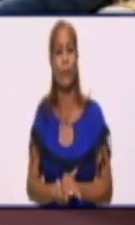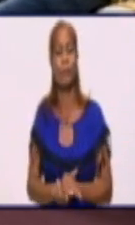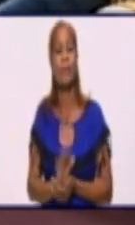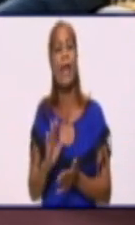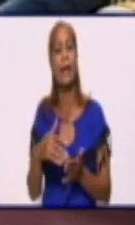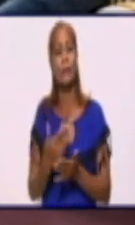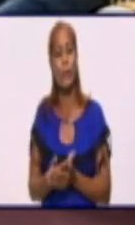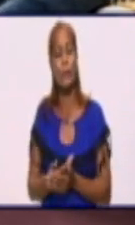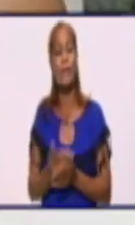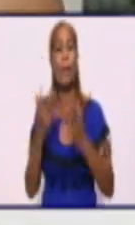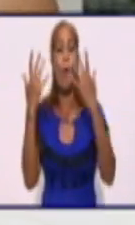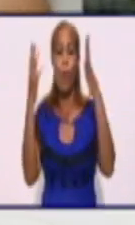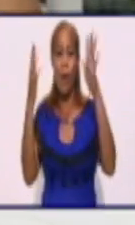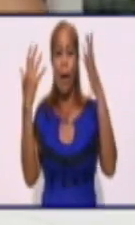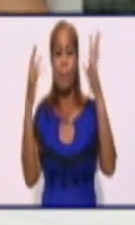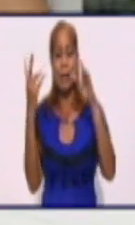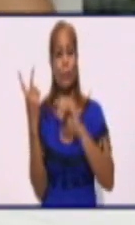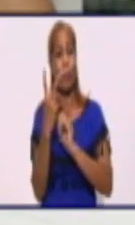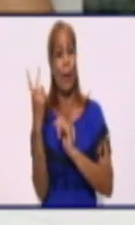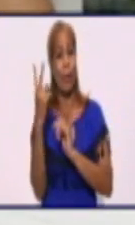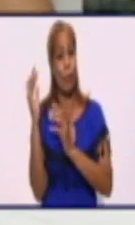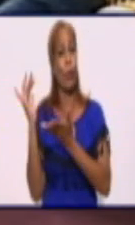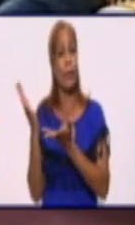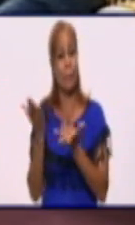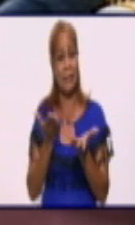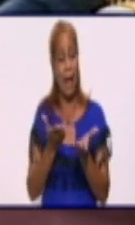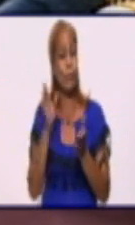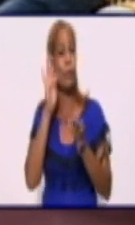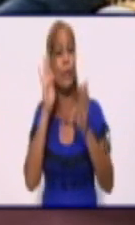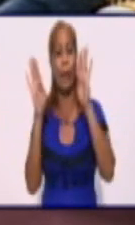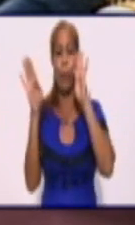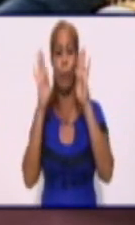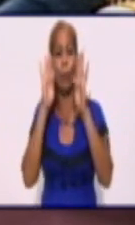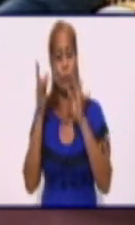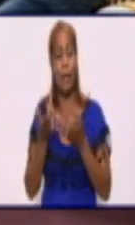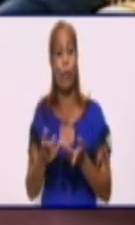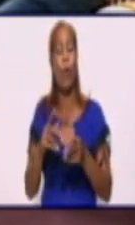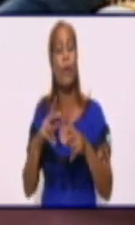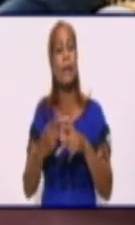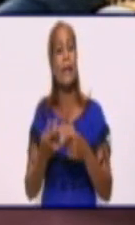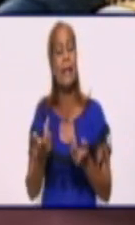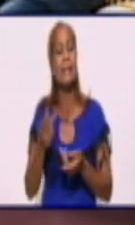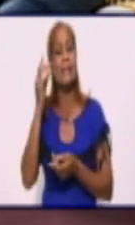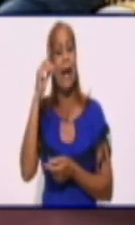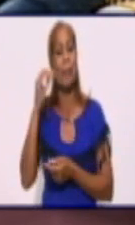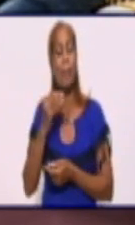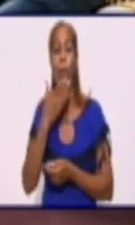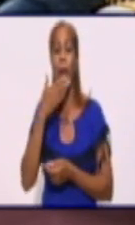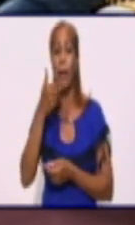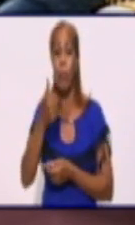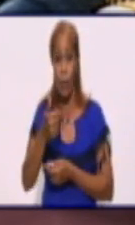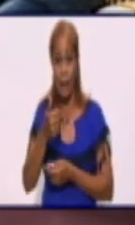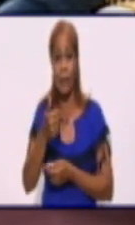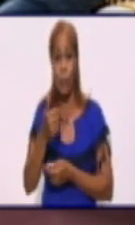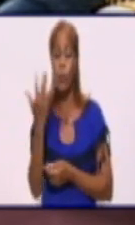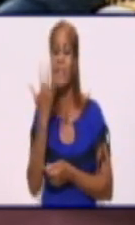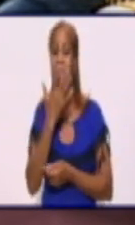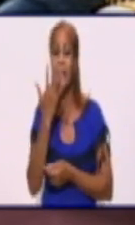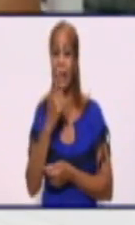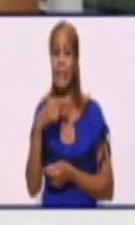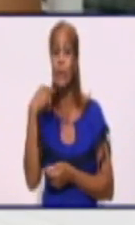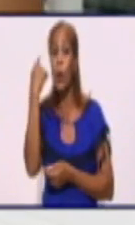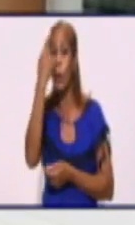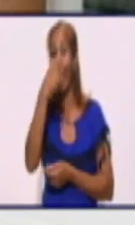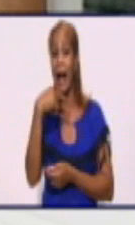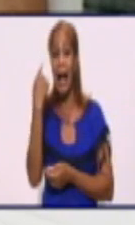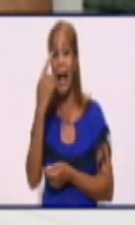Bueno, pues un aplauso para Nara y Ezequiel, que es bueno también que los televidentes vean quiénes son los rostros que le ponen